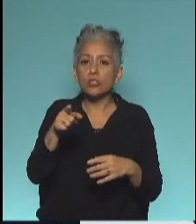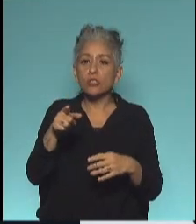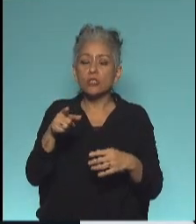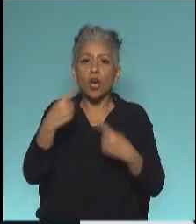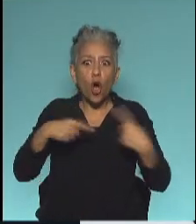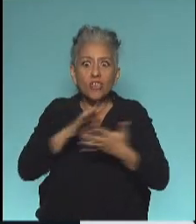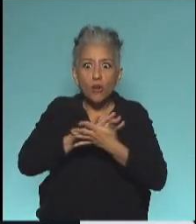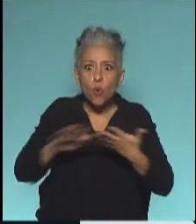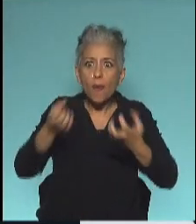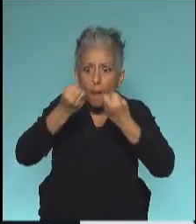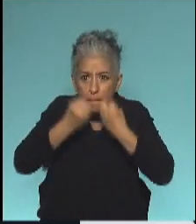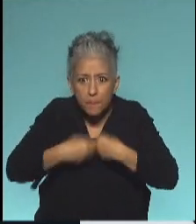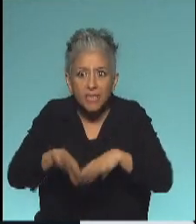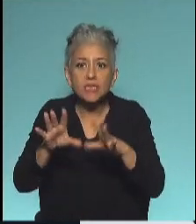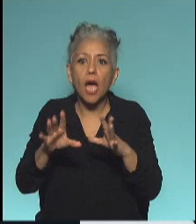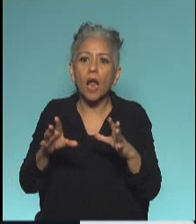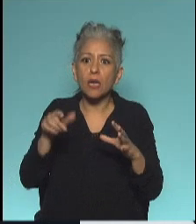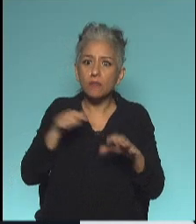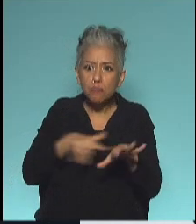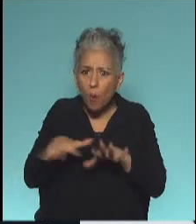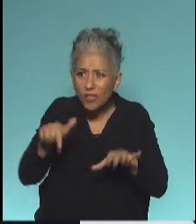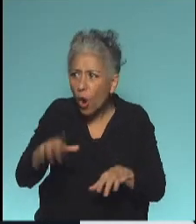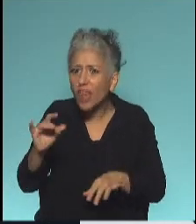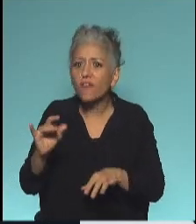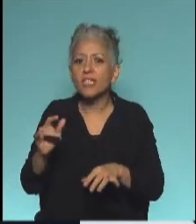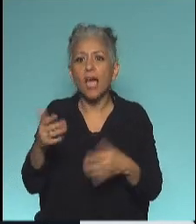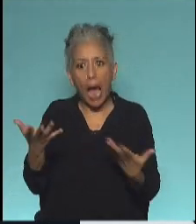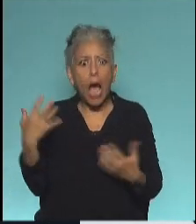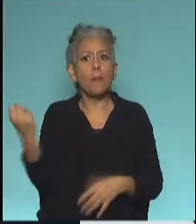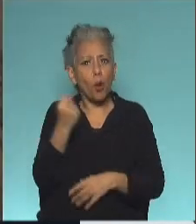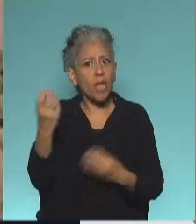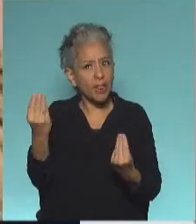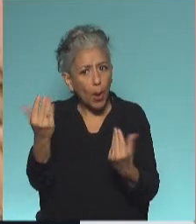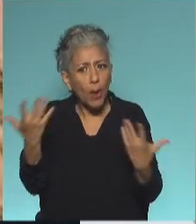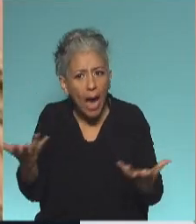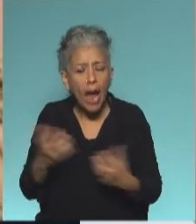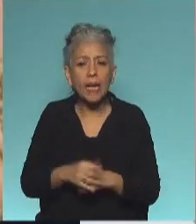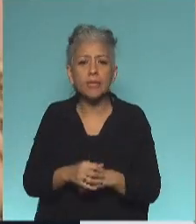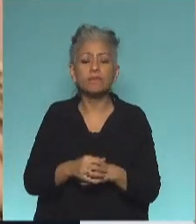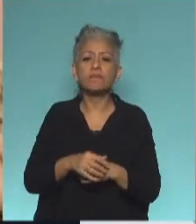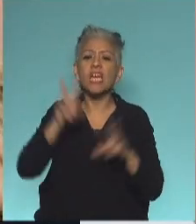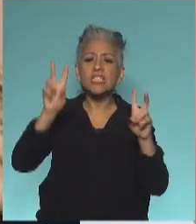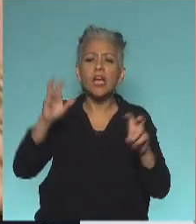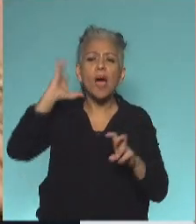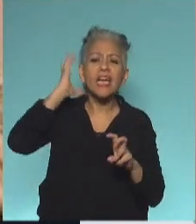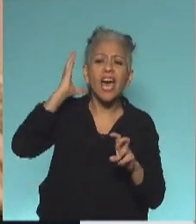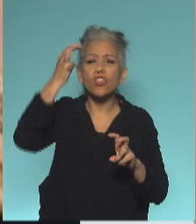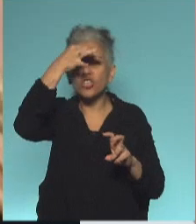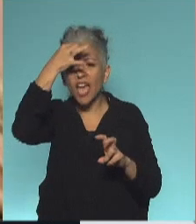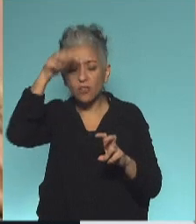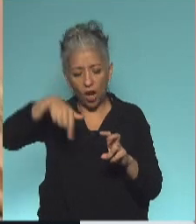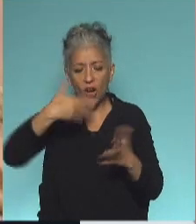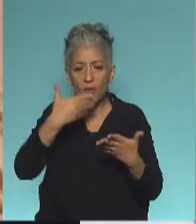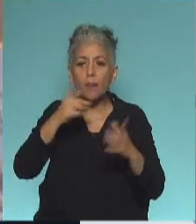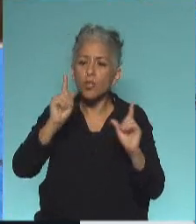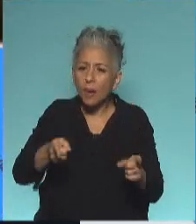estos tiempos difíciles tiene un valor agregado, y del radioteatro, que es lo que vamos a hablar ahora, pero también me encantaría después que